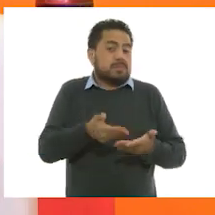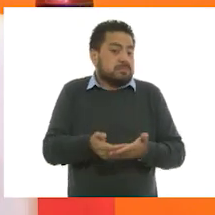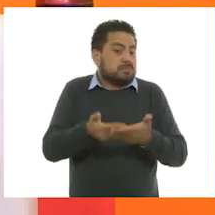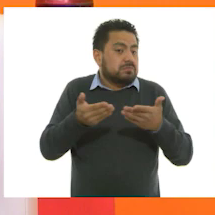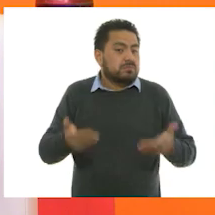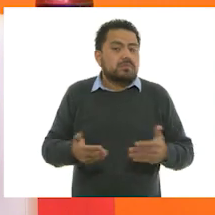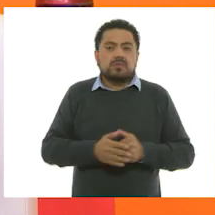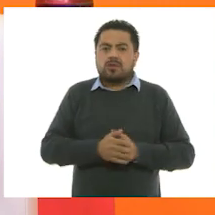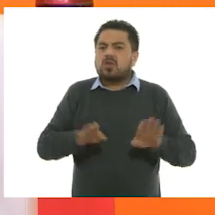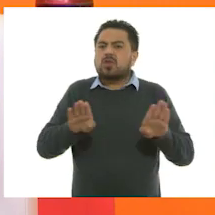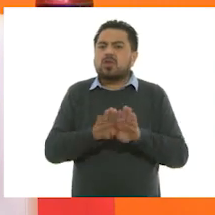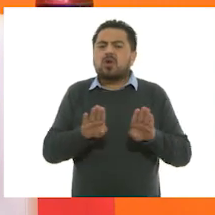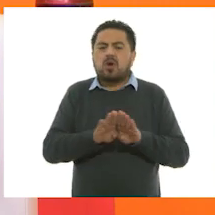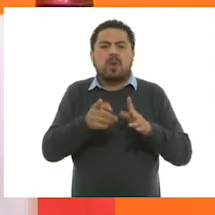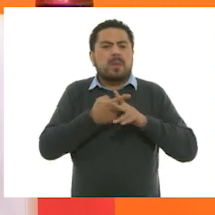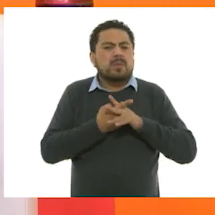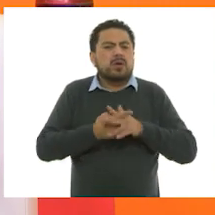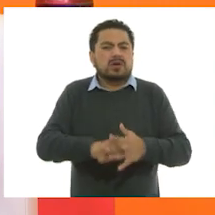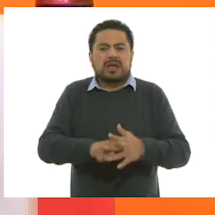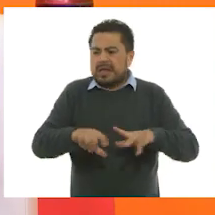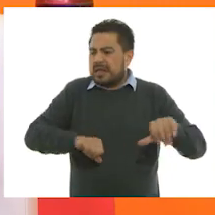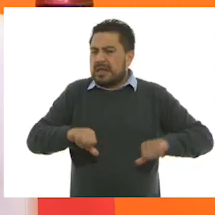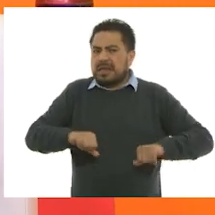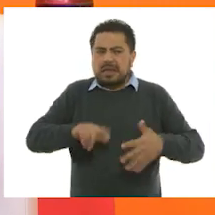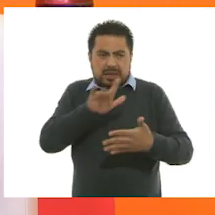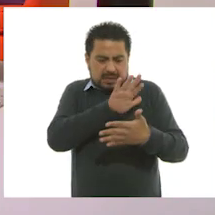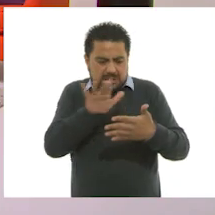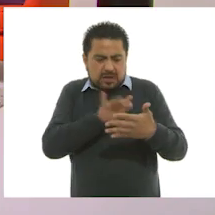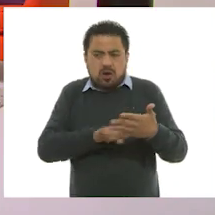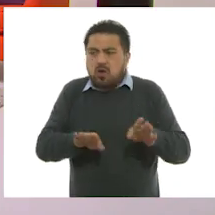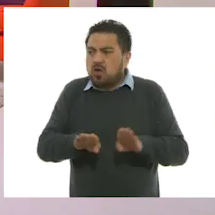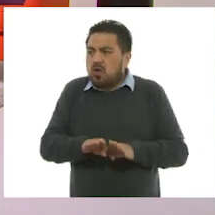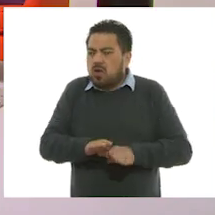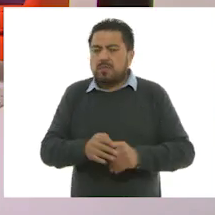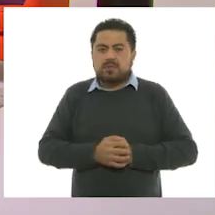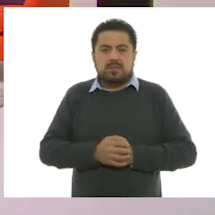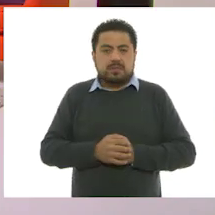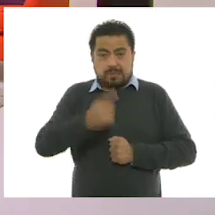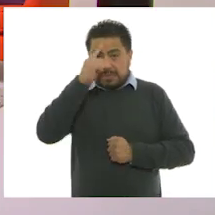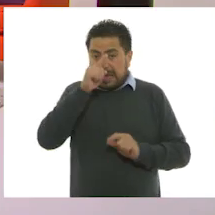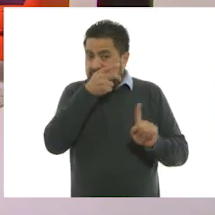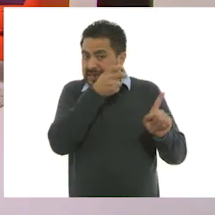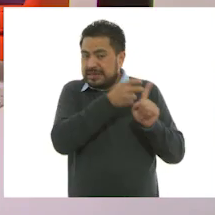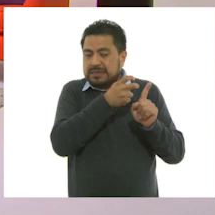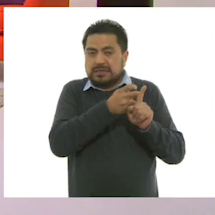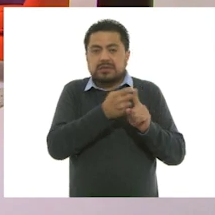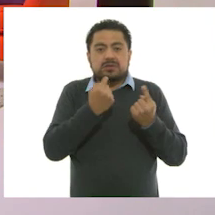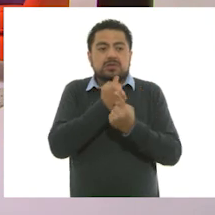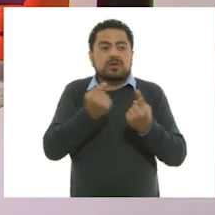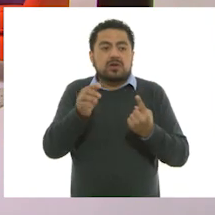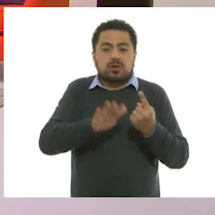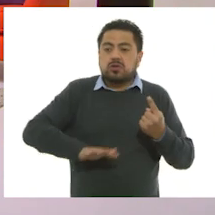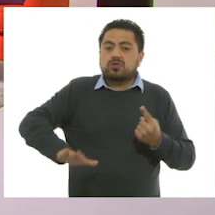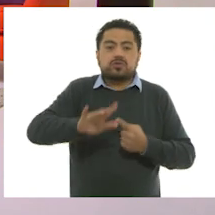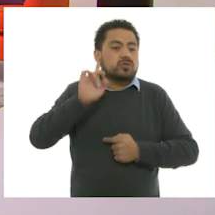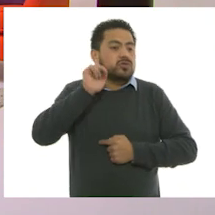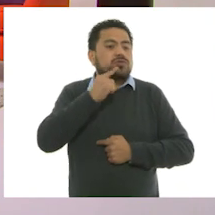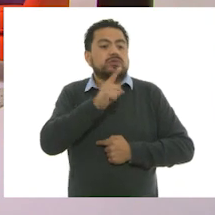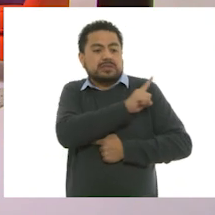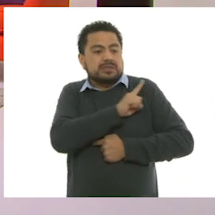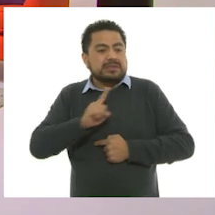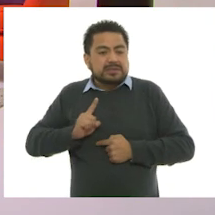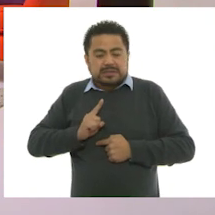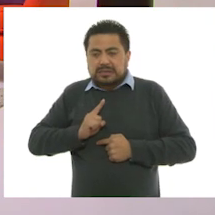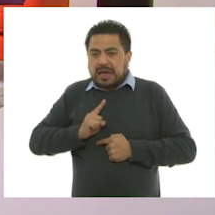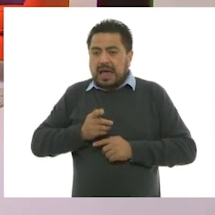Entonces, ¿cómo iniciarles en la tarea de la lectura? Para eso, las y los niños sordos debieron haber